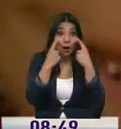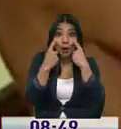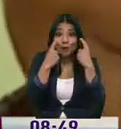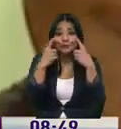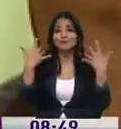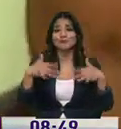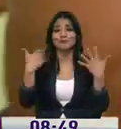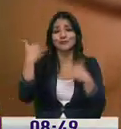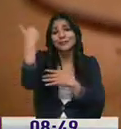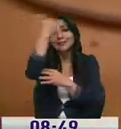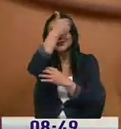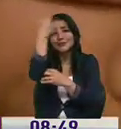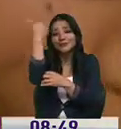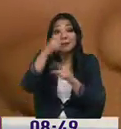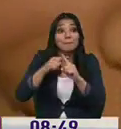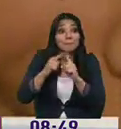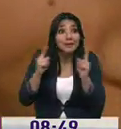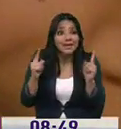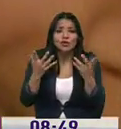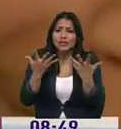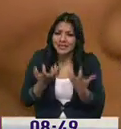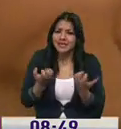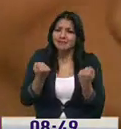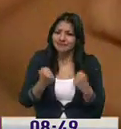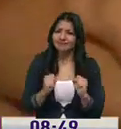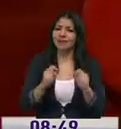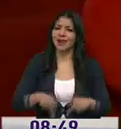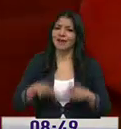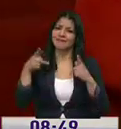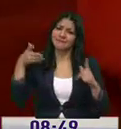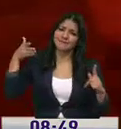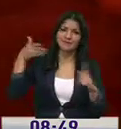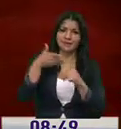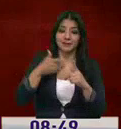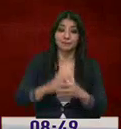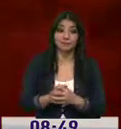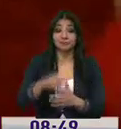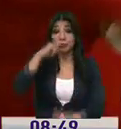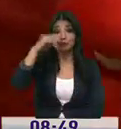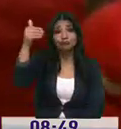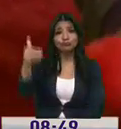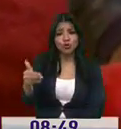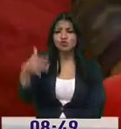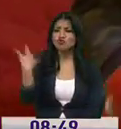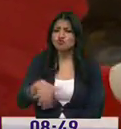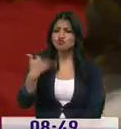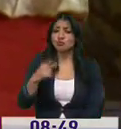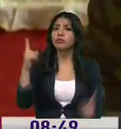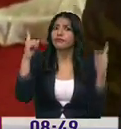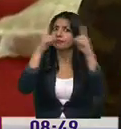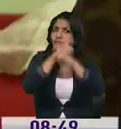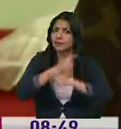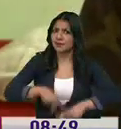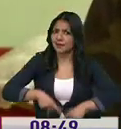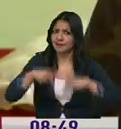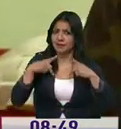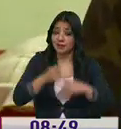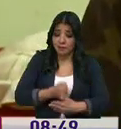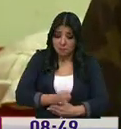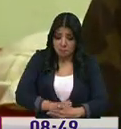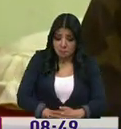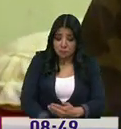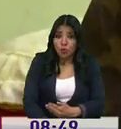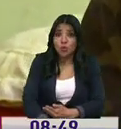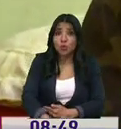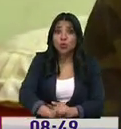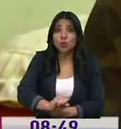inocencia, pero mucho más sus ganas de salir adelante. A su corta edad ha tenido duros momentos, pues desde que nació, su vida